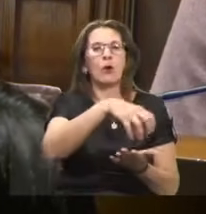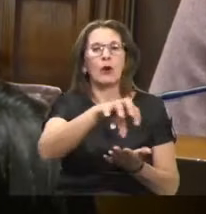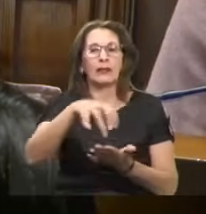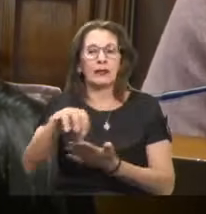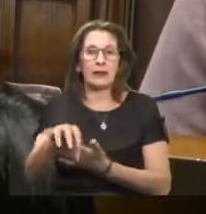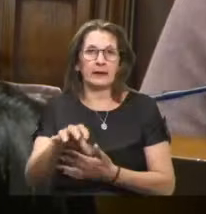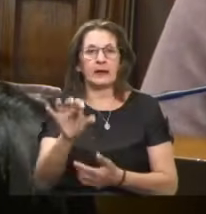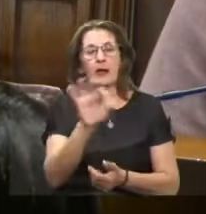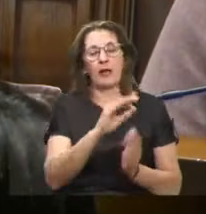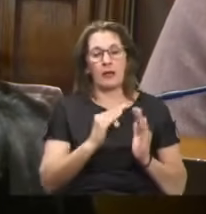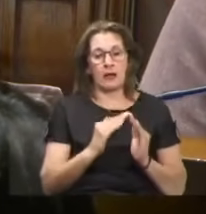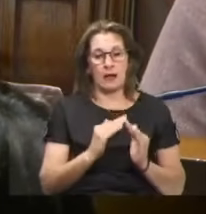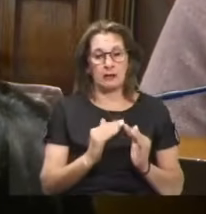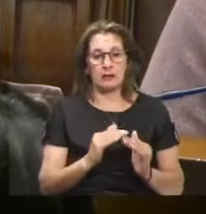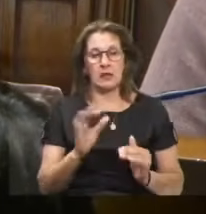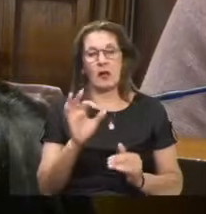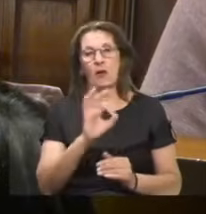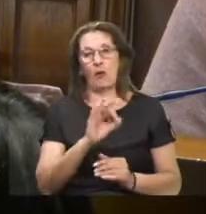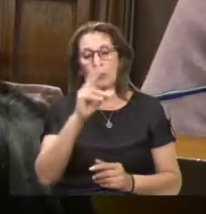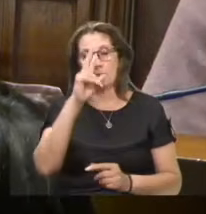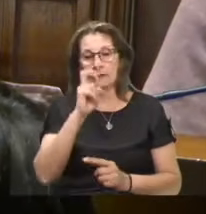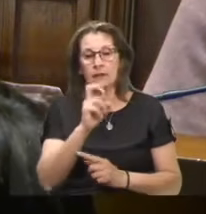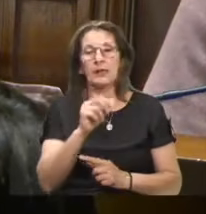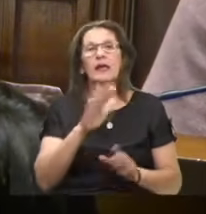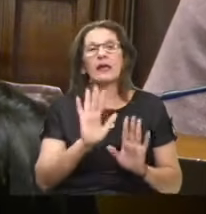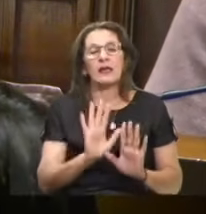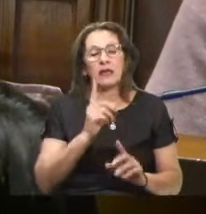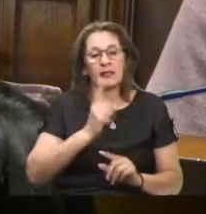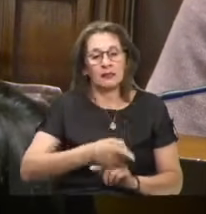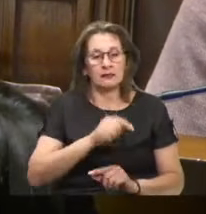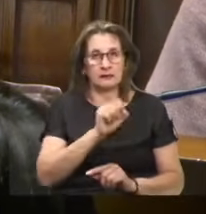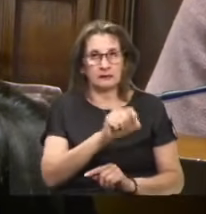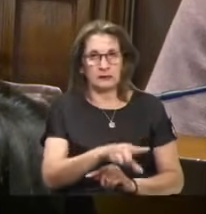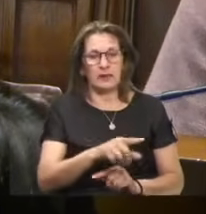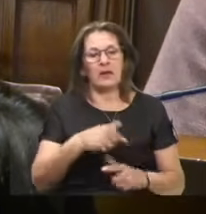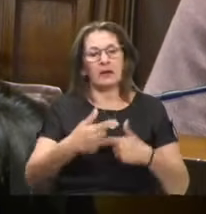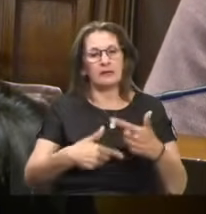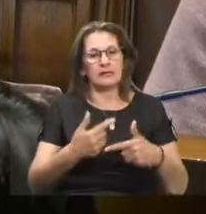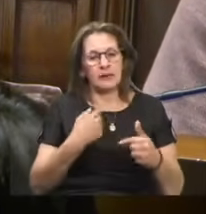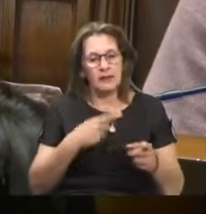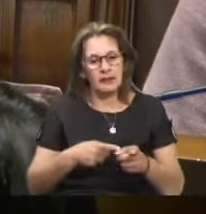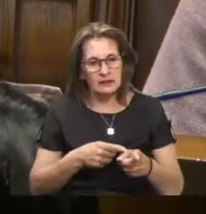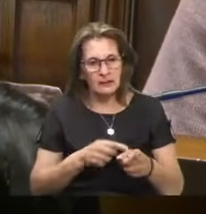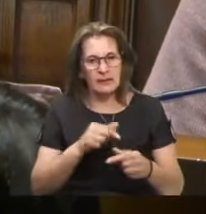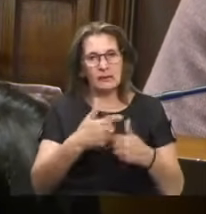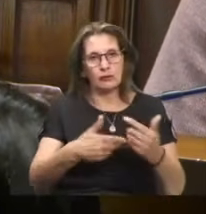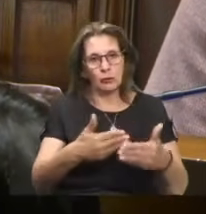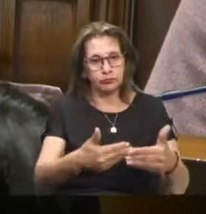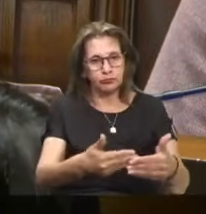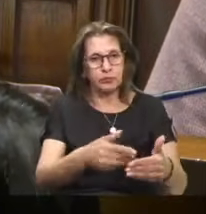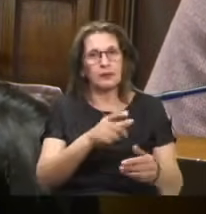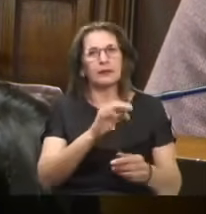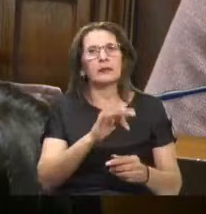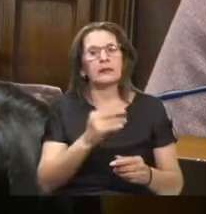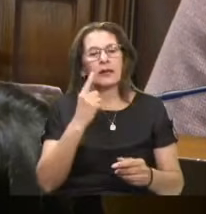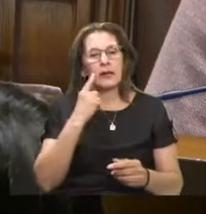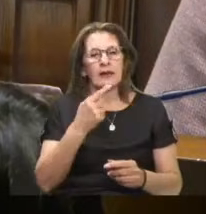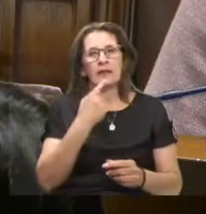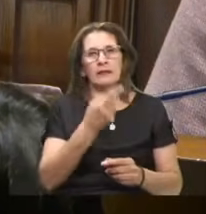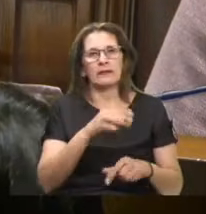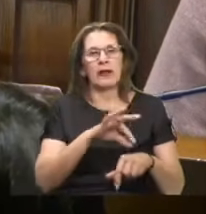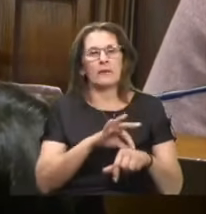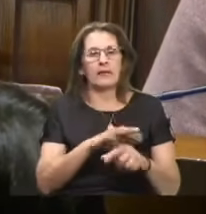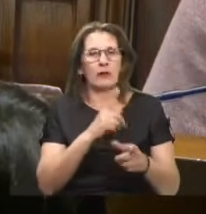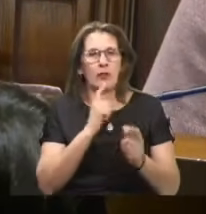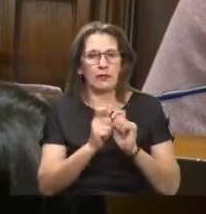internación o domicilio, que dará a su criterio el seguimiento y la asistencia al médico que le enviará el paciente en